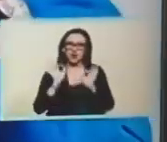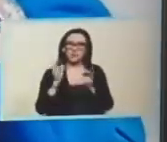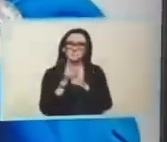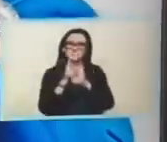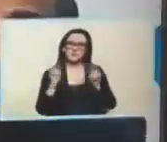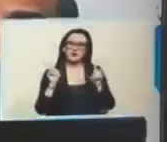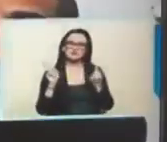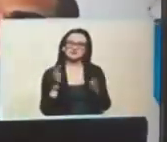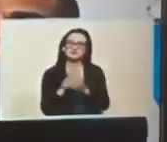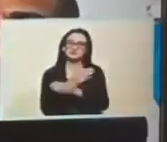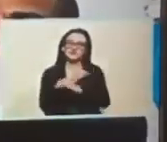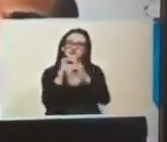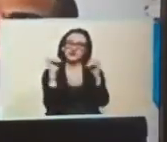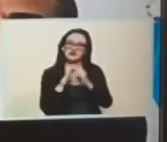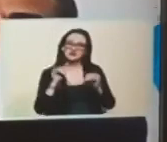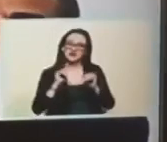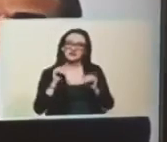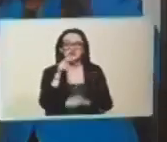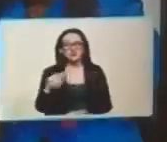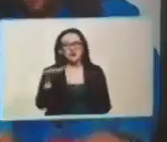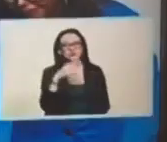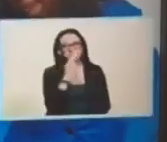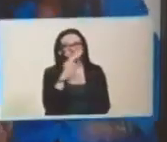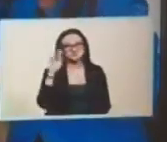la prosperidad y la felicidad de nuestro pueblo, lo juro.